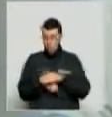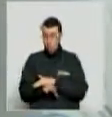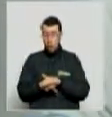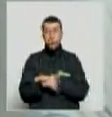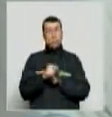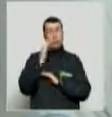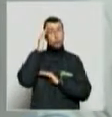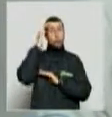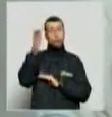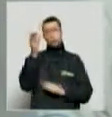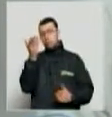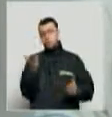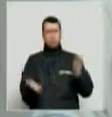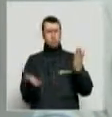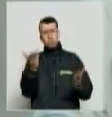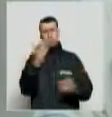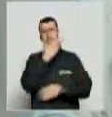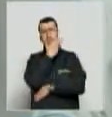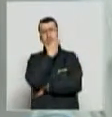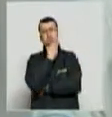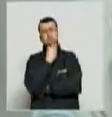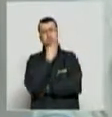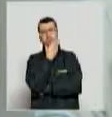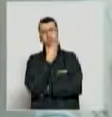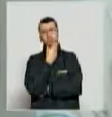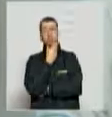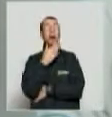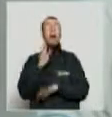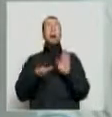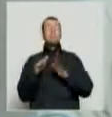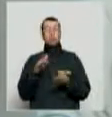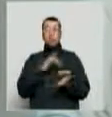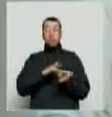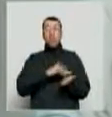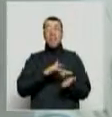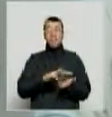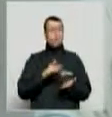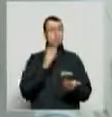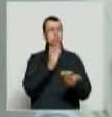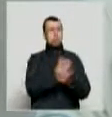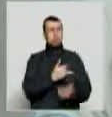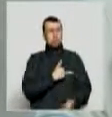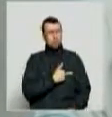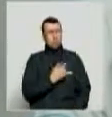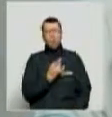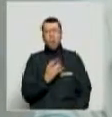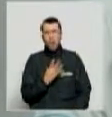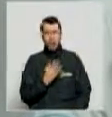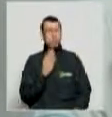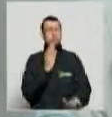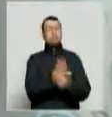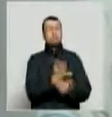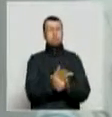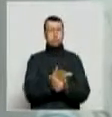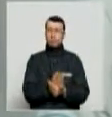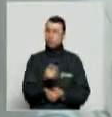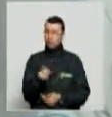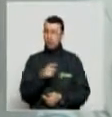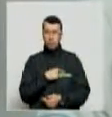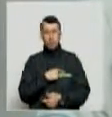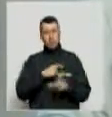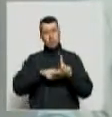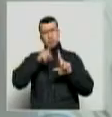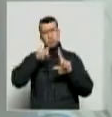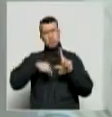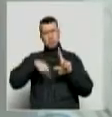futuras comparaciones. ¿Por qué? Porque muchas veces vamos a un servicio de urgencias con un dolor en el pecho y los hallazgos del electrocardiograma no